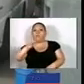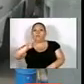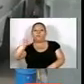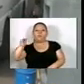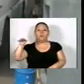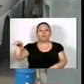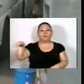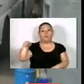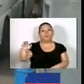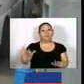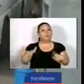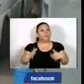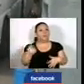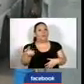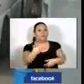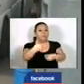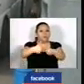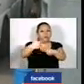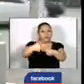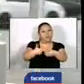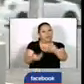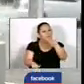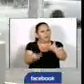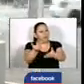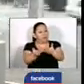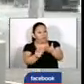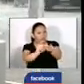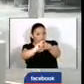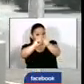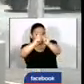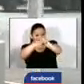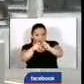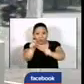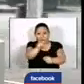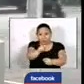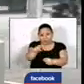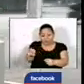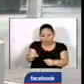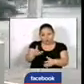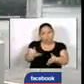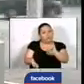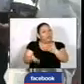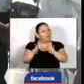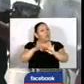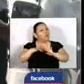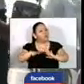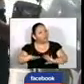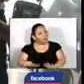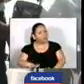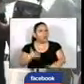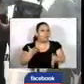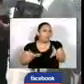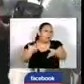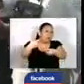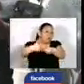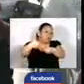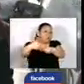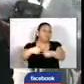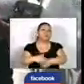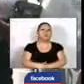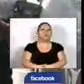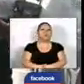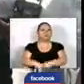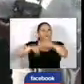por lo que los salvadoreños esperan que en las próximas modificaciones en los costos, sus bolsillos puedan tener un respiro.